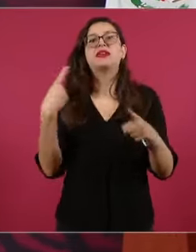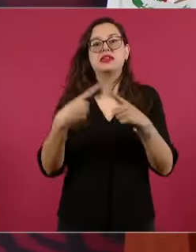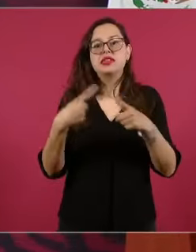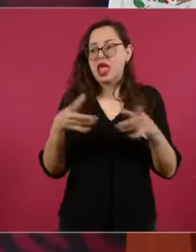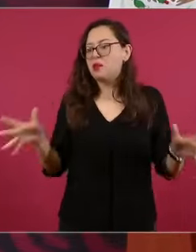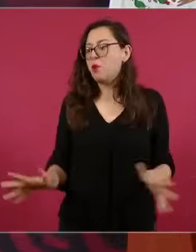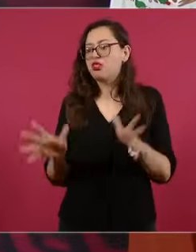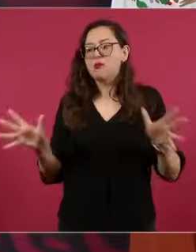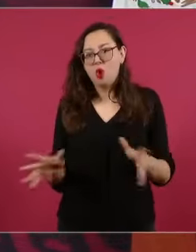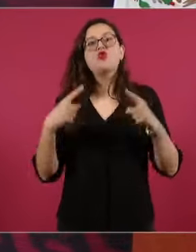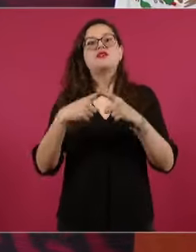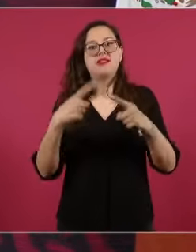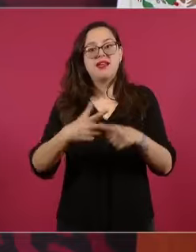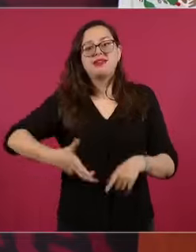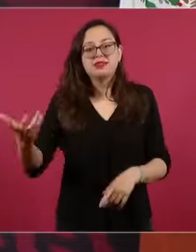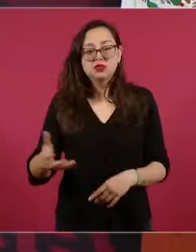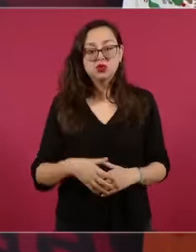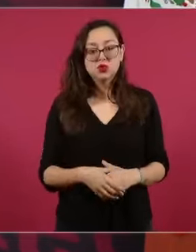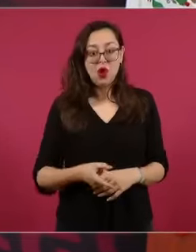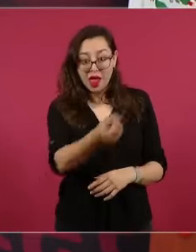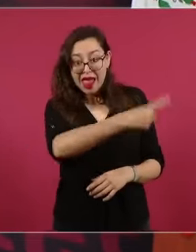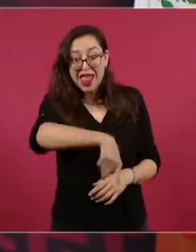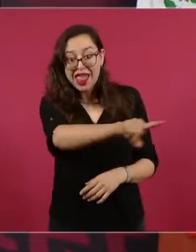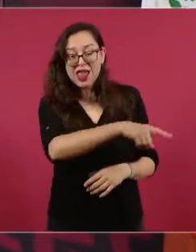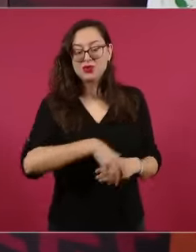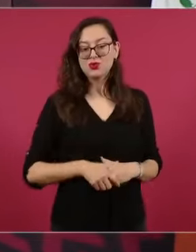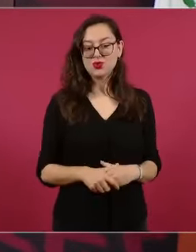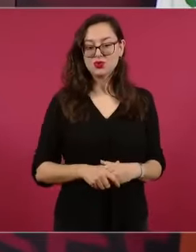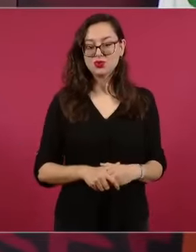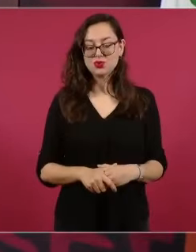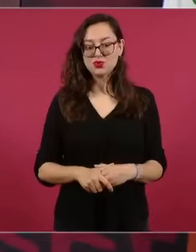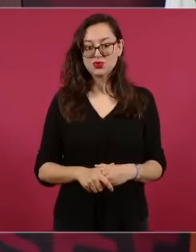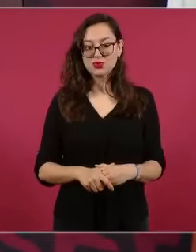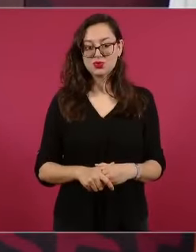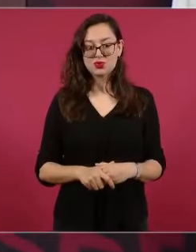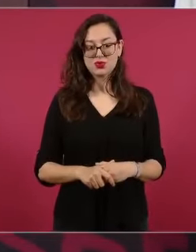Y son esos medios de información cómplices,